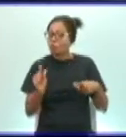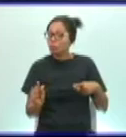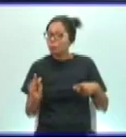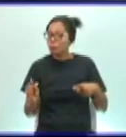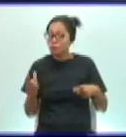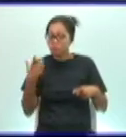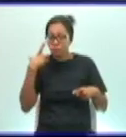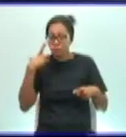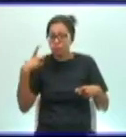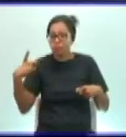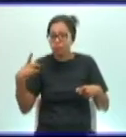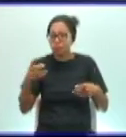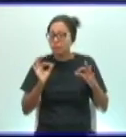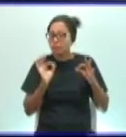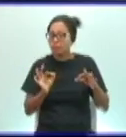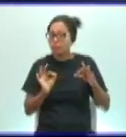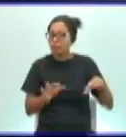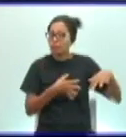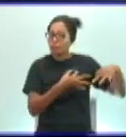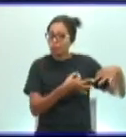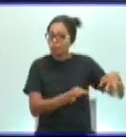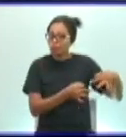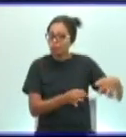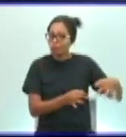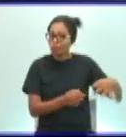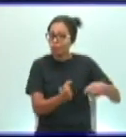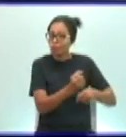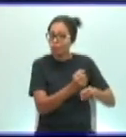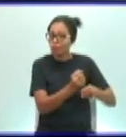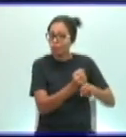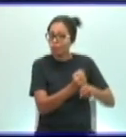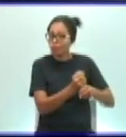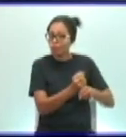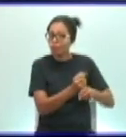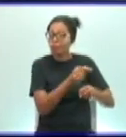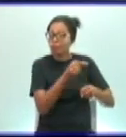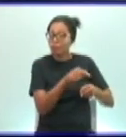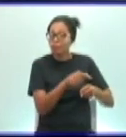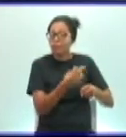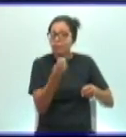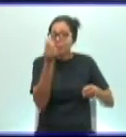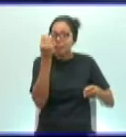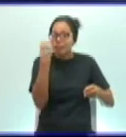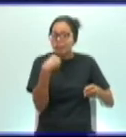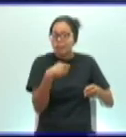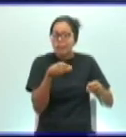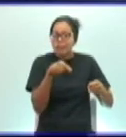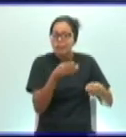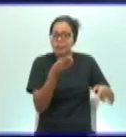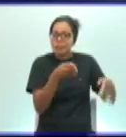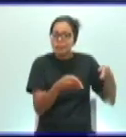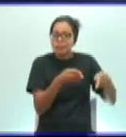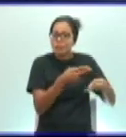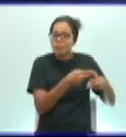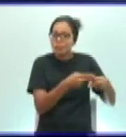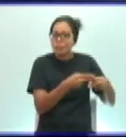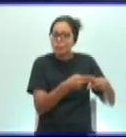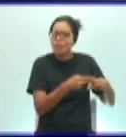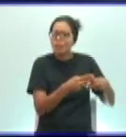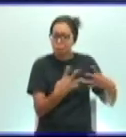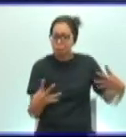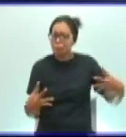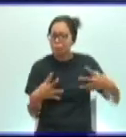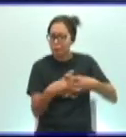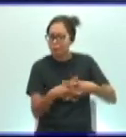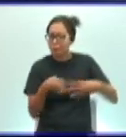los documentos que utilizamos, que nos dan ese matiz del periodo histórico, tienen que ver con las personalidades, con el pensamiento